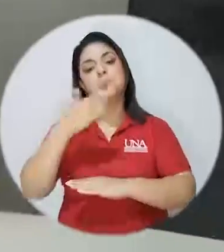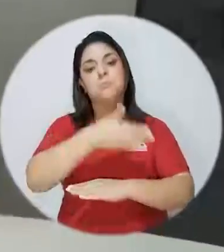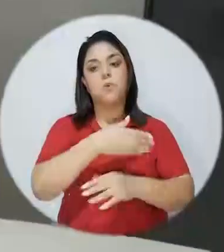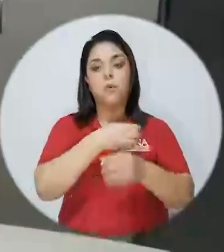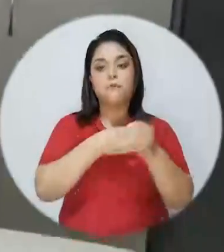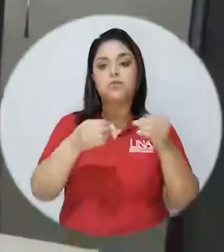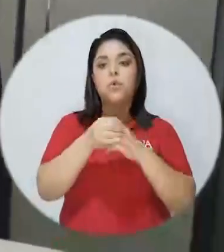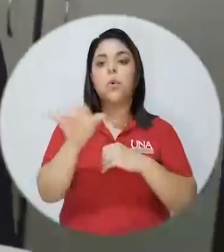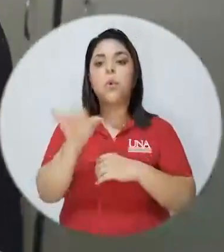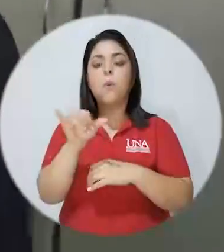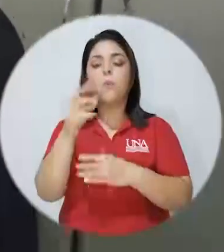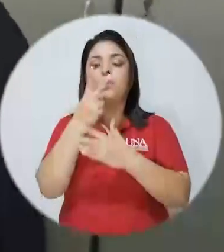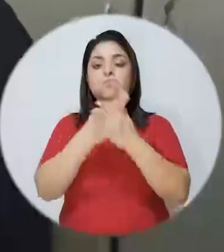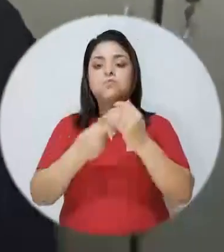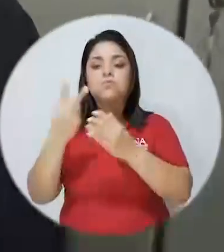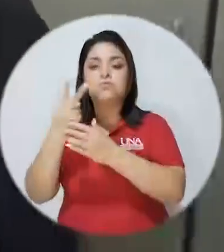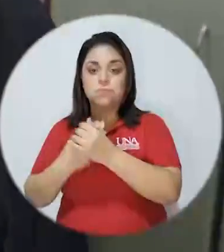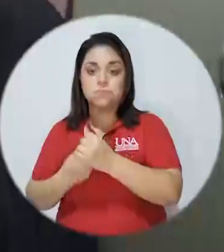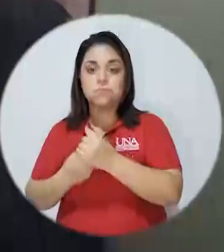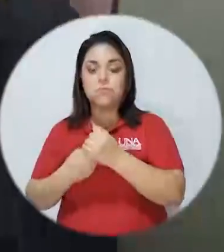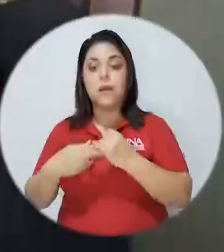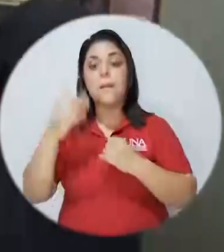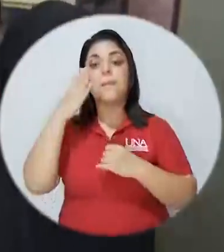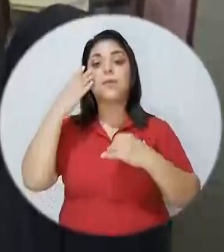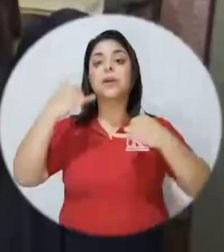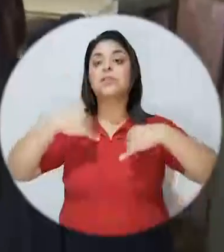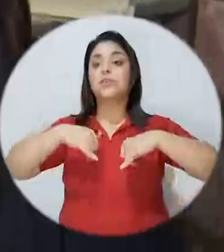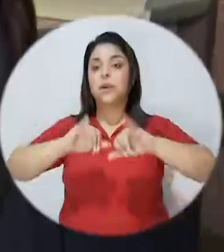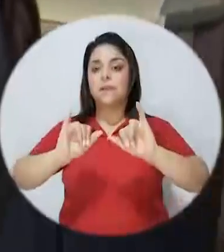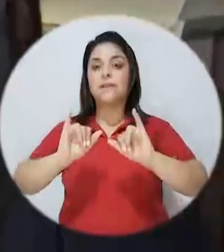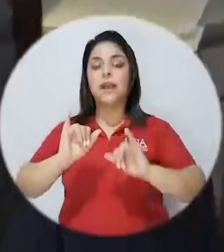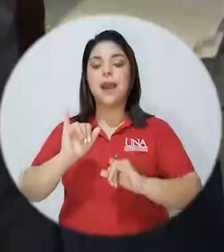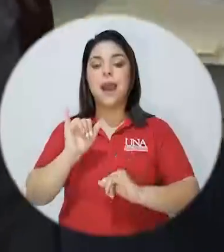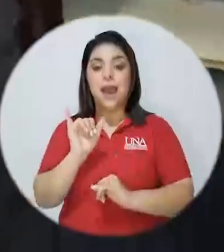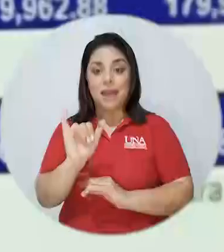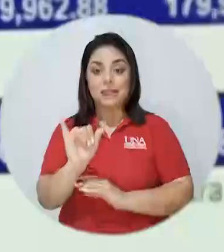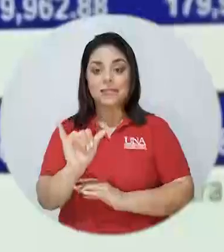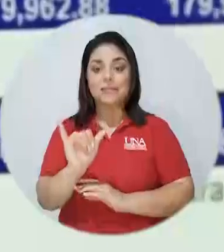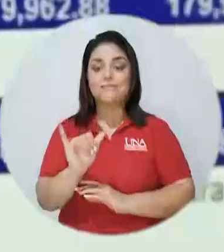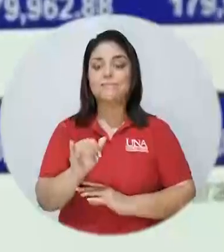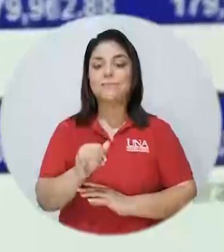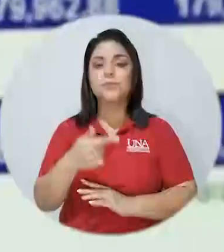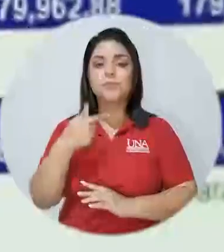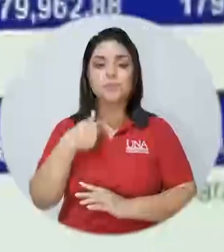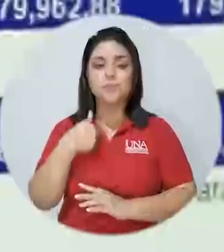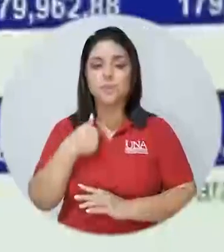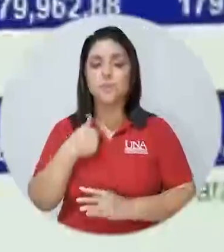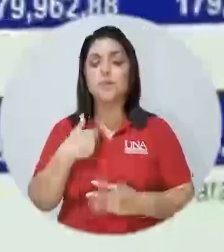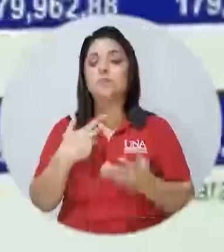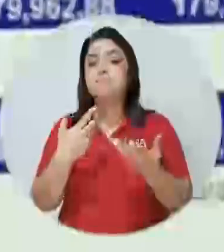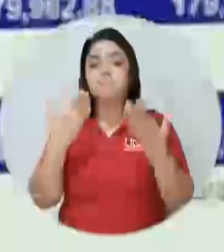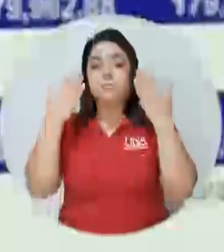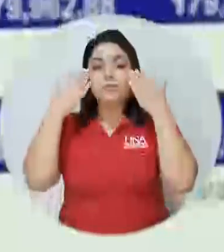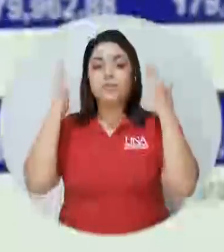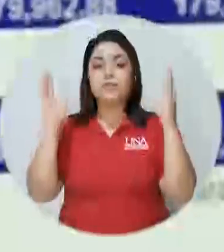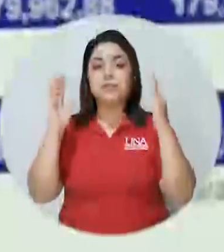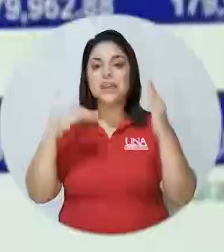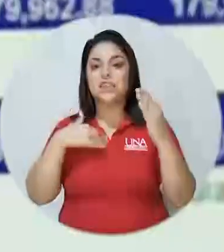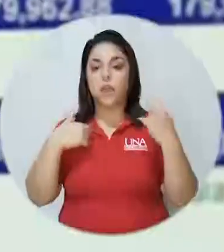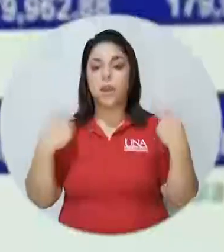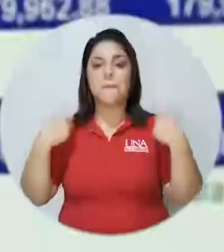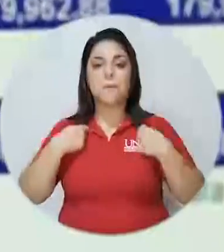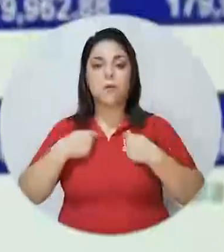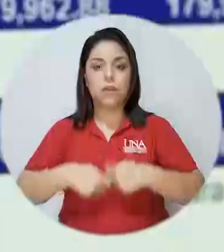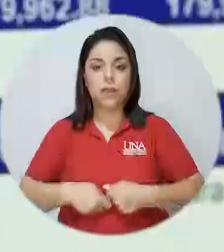ese teletrabajo mixto, porque la verdad es que aún con todo esto que digamos, ya yo no sé ni qué hacerme en la casa, ya yo no sé ni